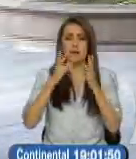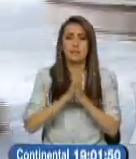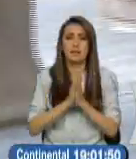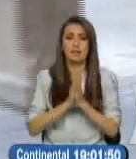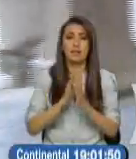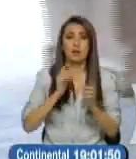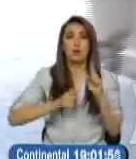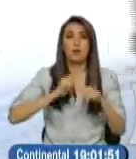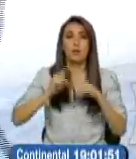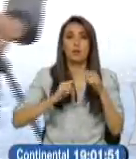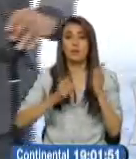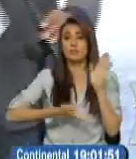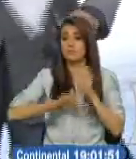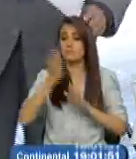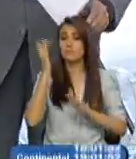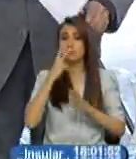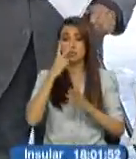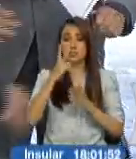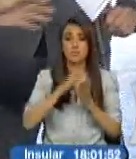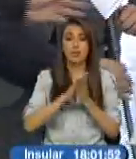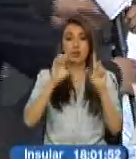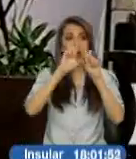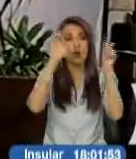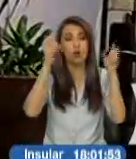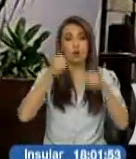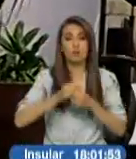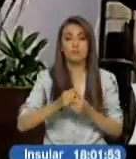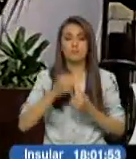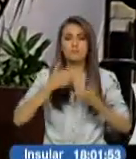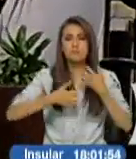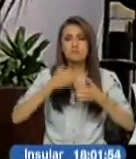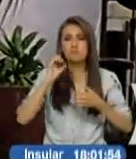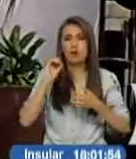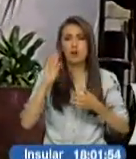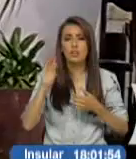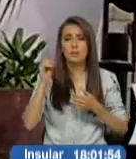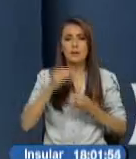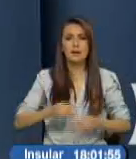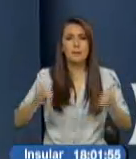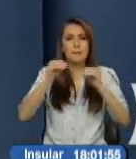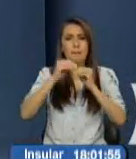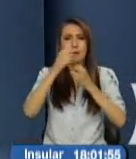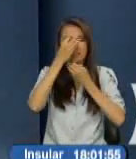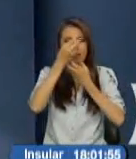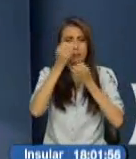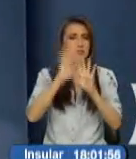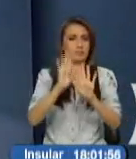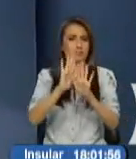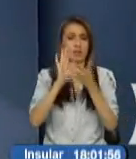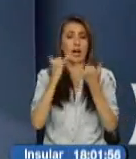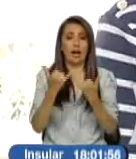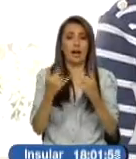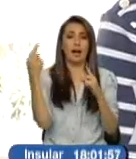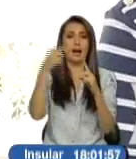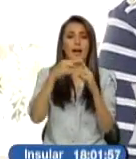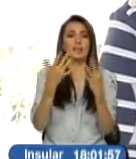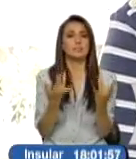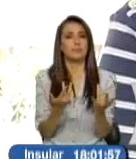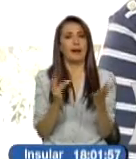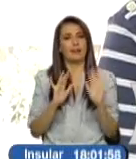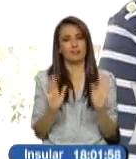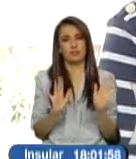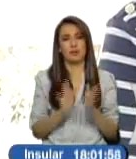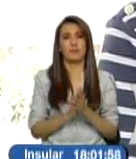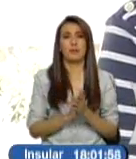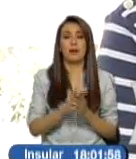fiscal subrogante Tania Moreno aclaró que sobre el caso Odebrecht no se puede revelar más información por la etapa de investigación en que se encuentra. Hay una